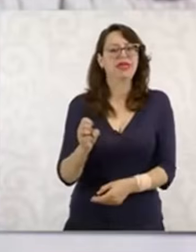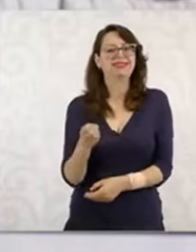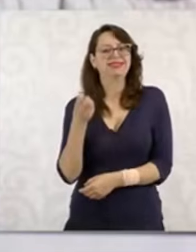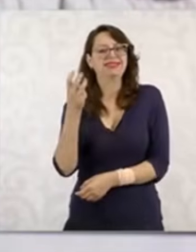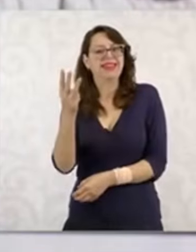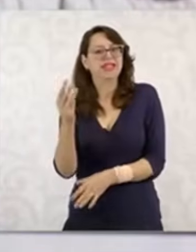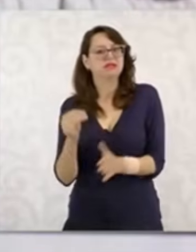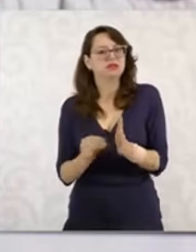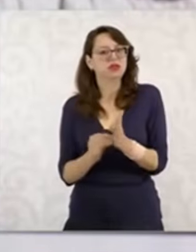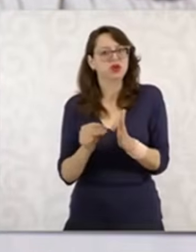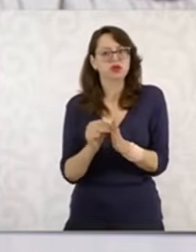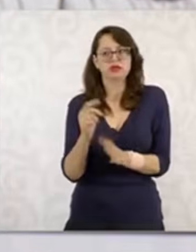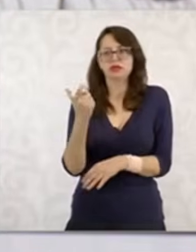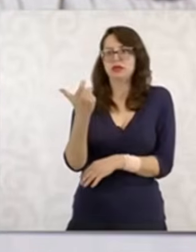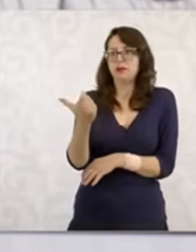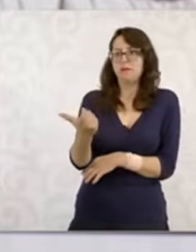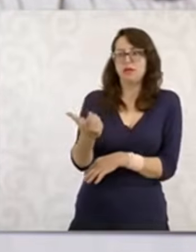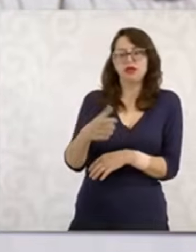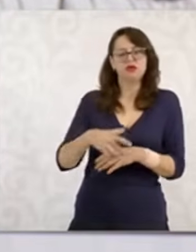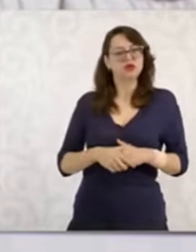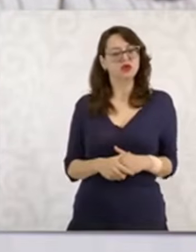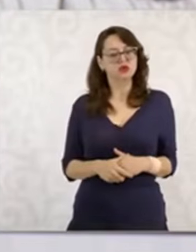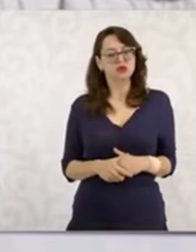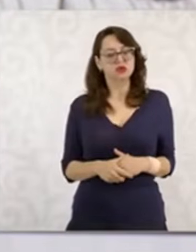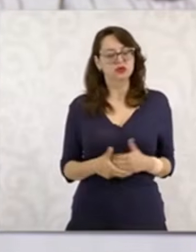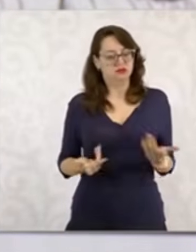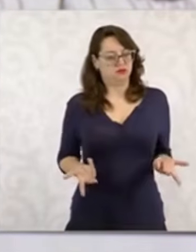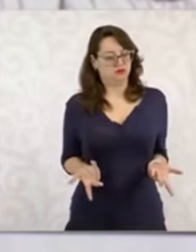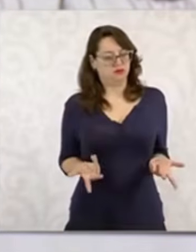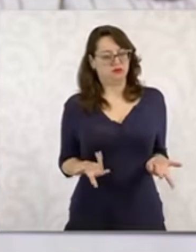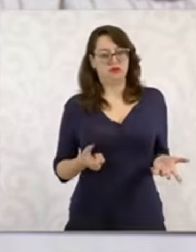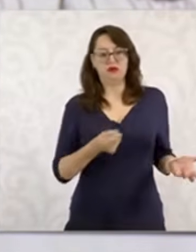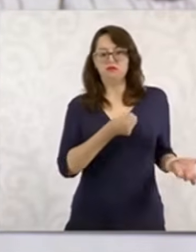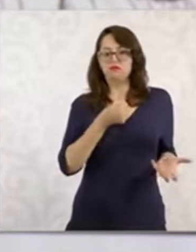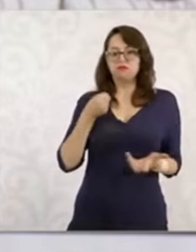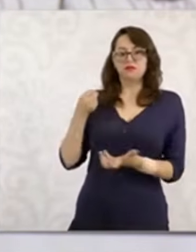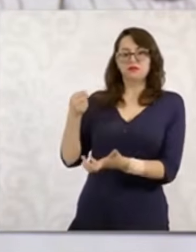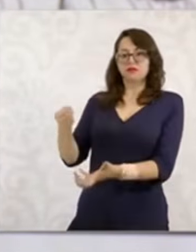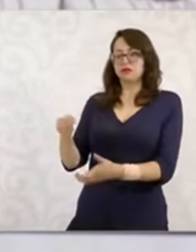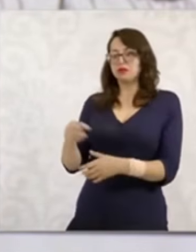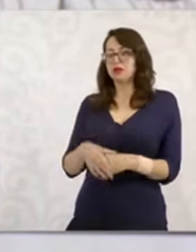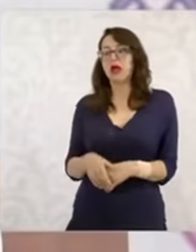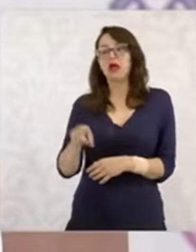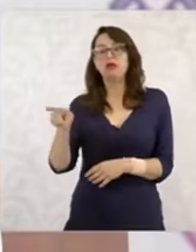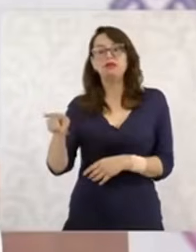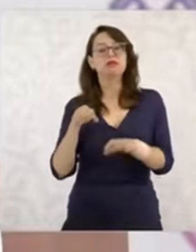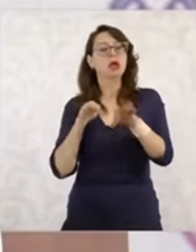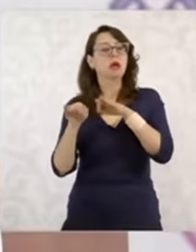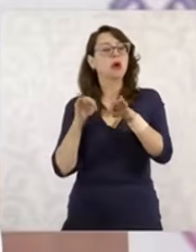netos de recursos públicos que se le dan a alguien que fue 2 años